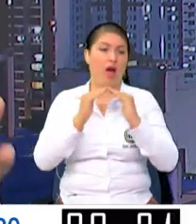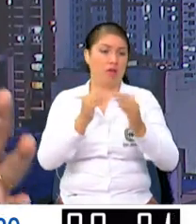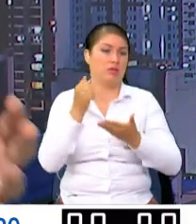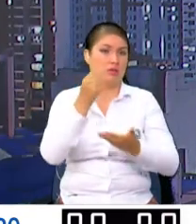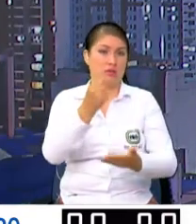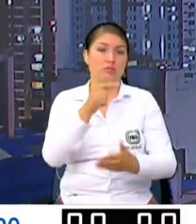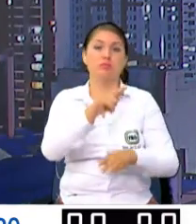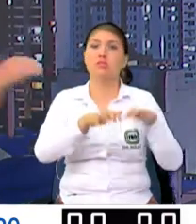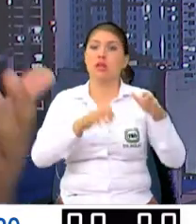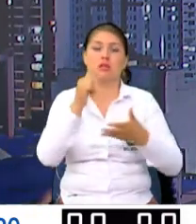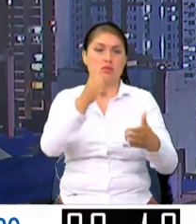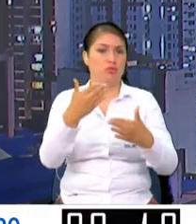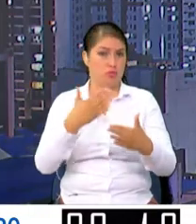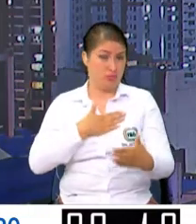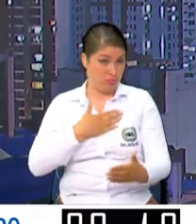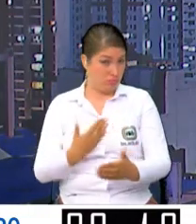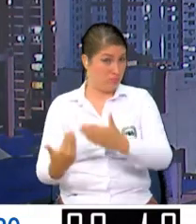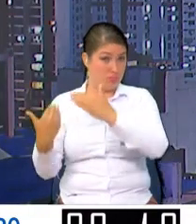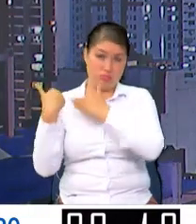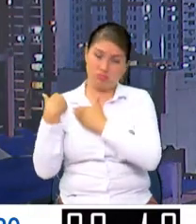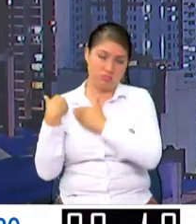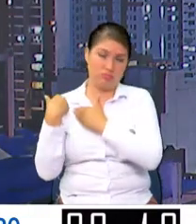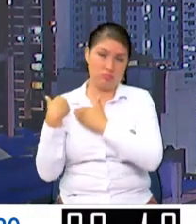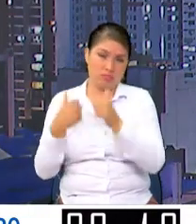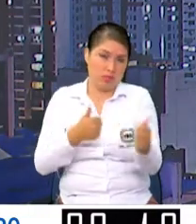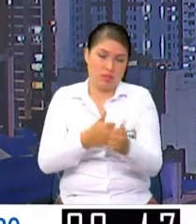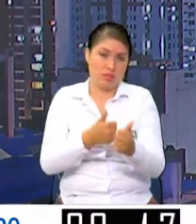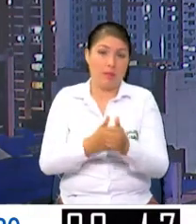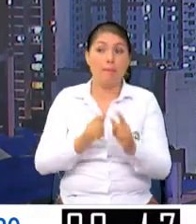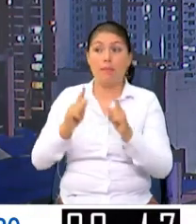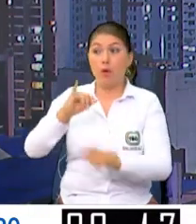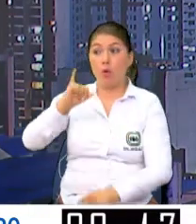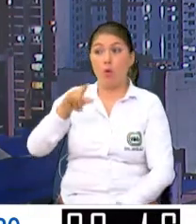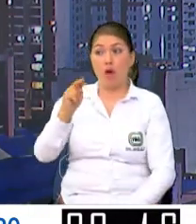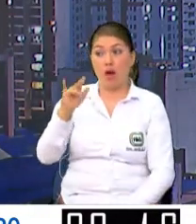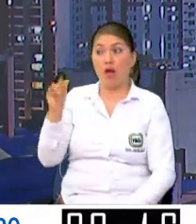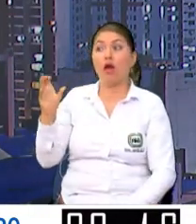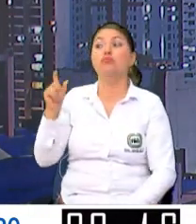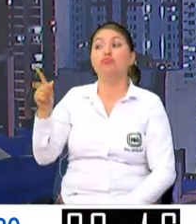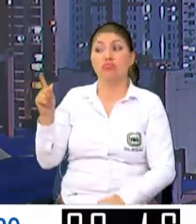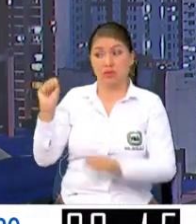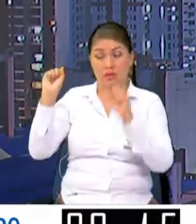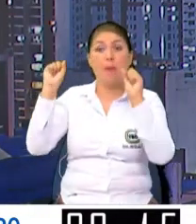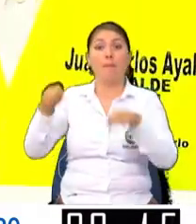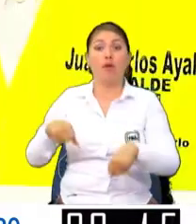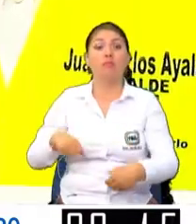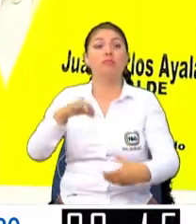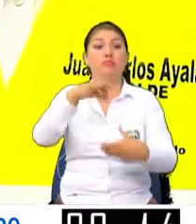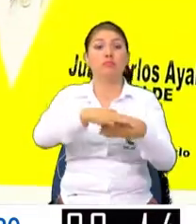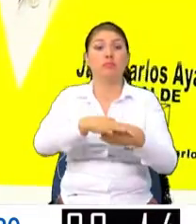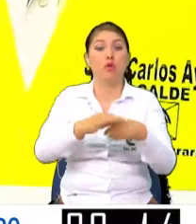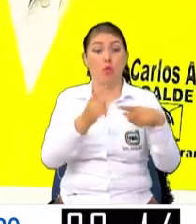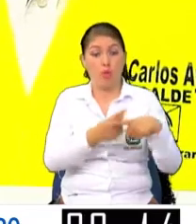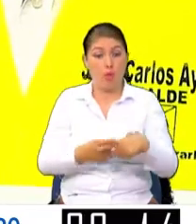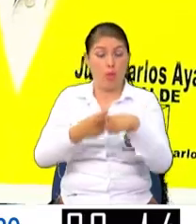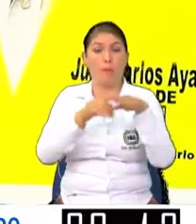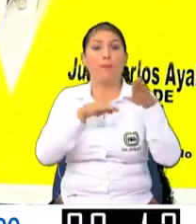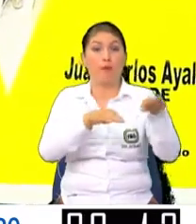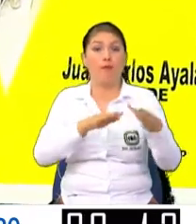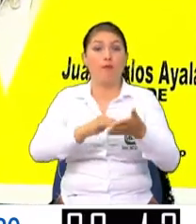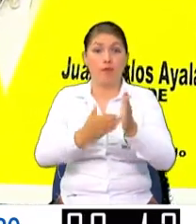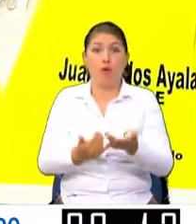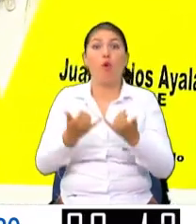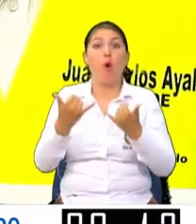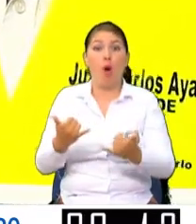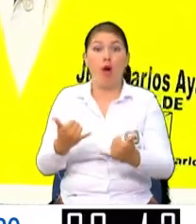secretaria de hacienda no estaba bajo mi asesoría pero juan carlos y aprobó la elección del contralor y el personero de floridablanca y